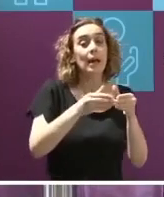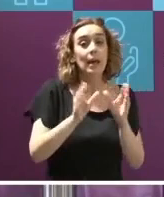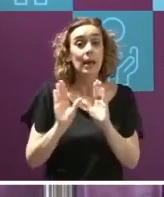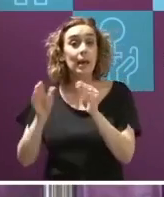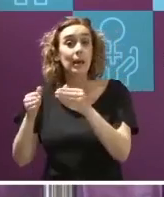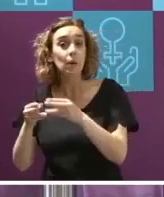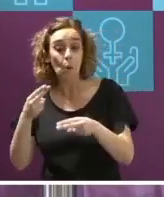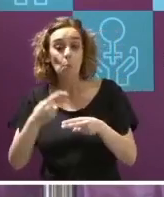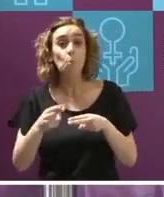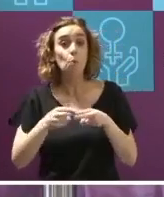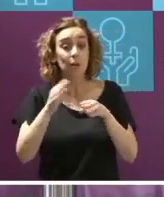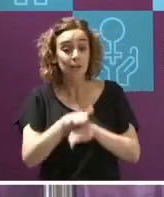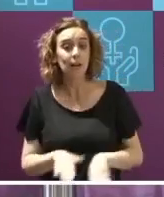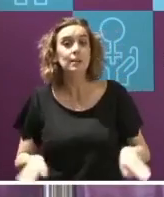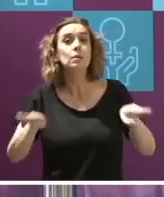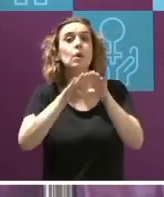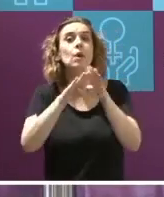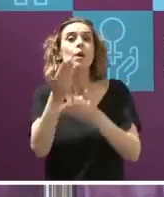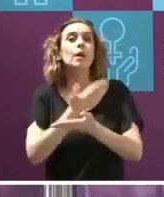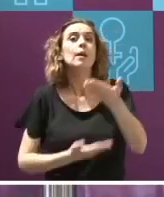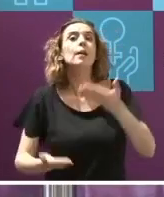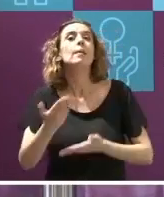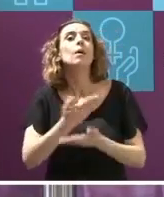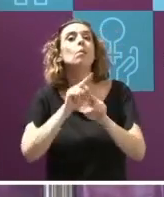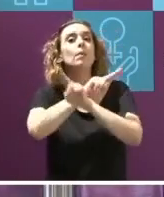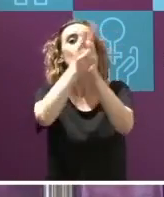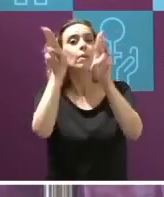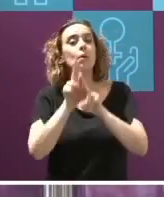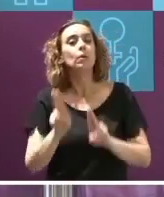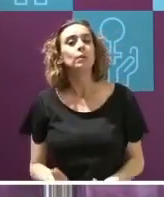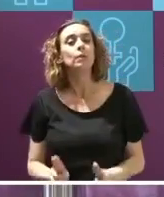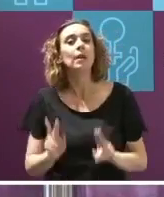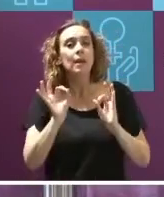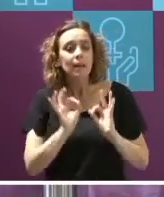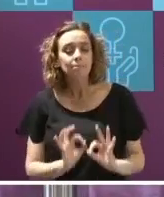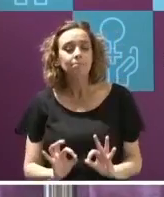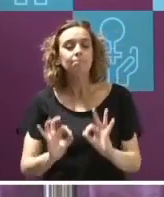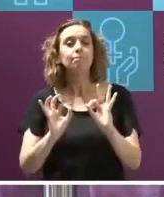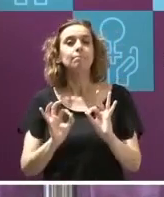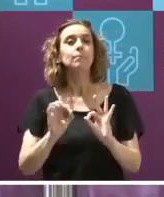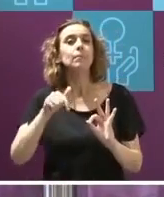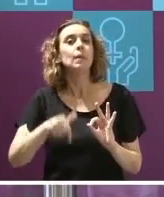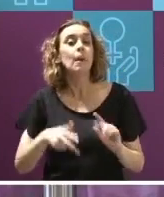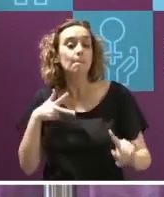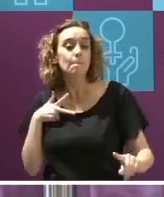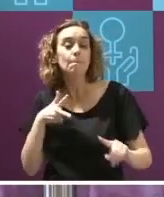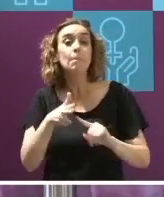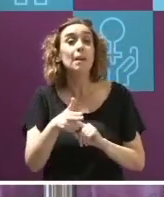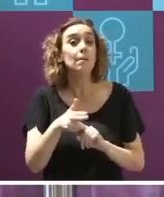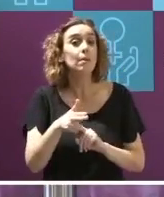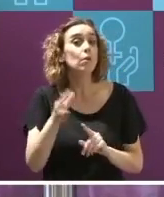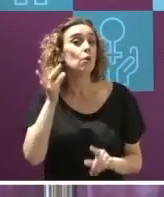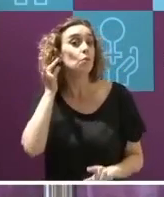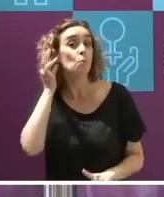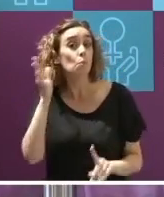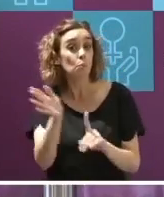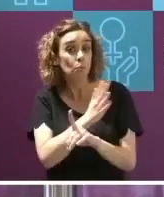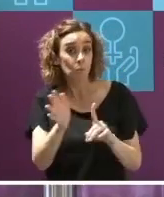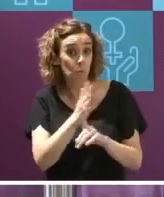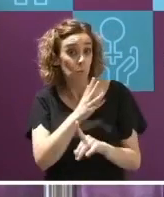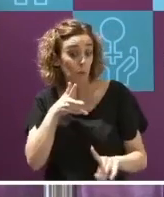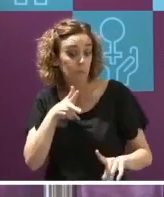trabajan en las políticas de igualdad y de cooperación internacional, especialmente en lo que a empoderamiento y prevención de la violencia contra las mujeres se